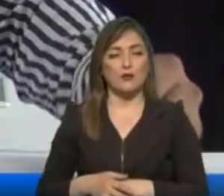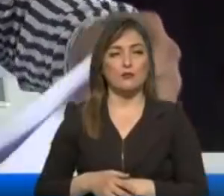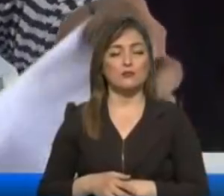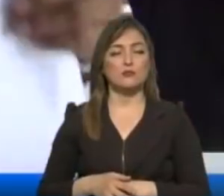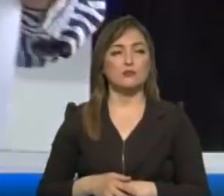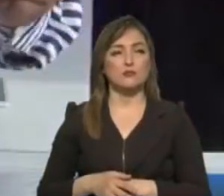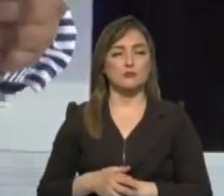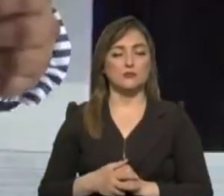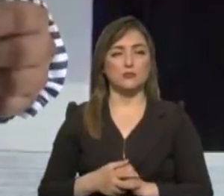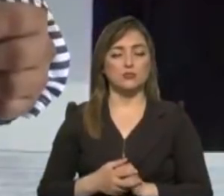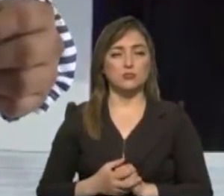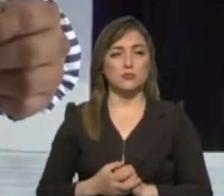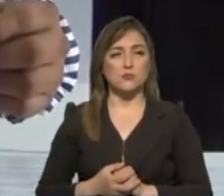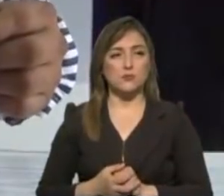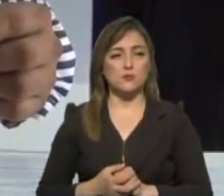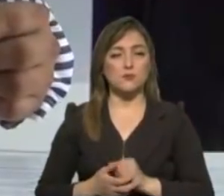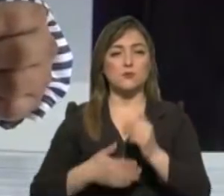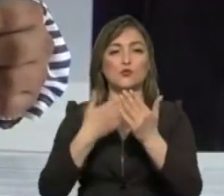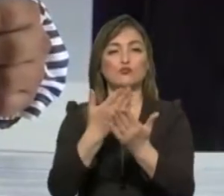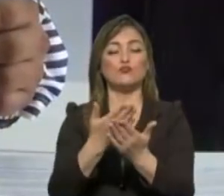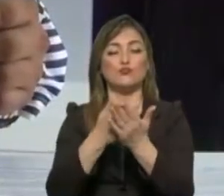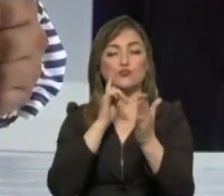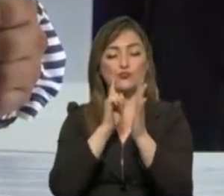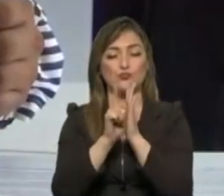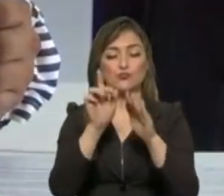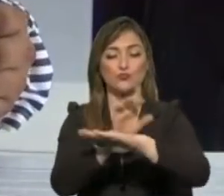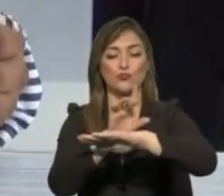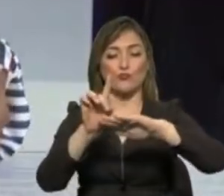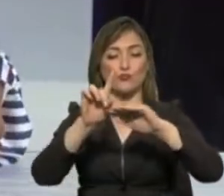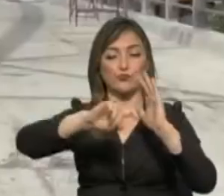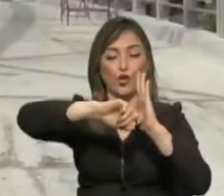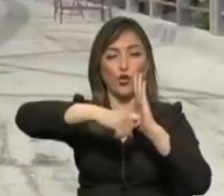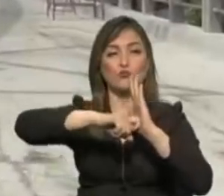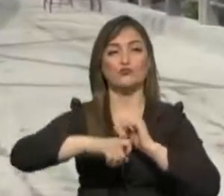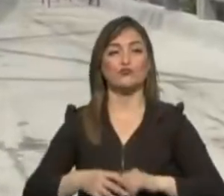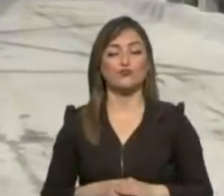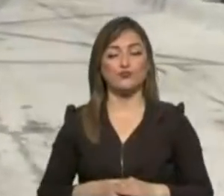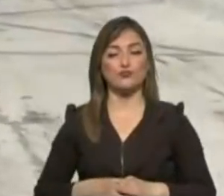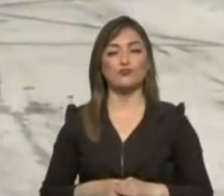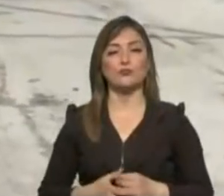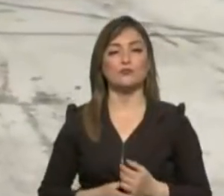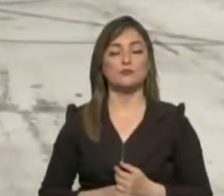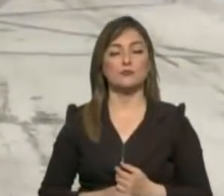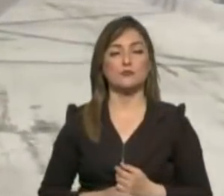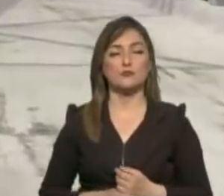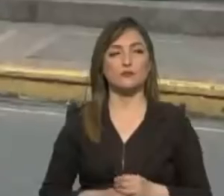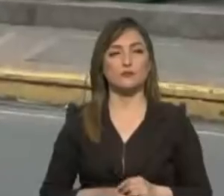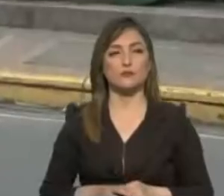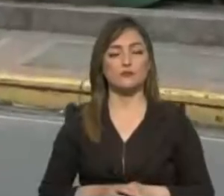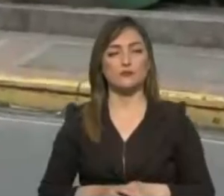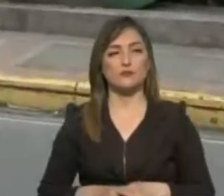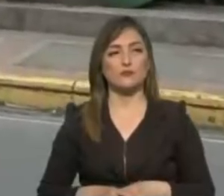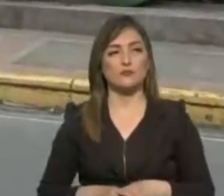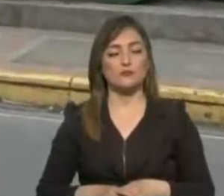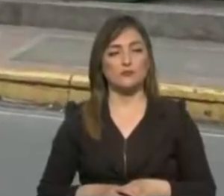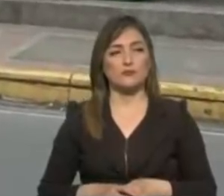Salazar. Hemos presentado denuncia hasta el director de la Contraloría General. Desde Esmeraldas, con imágenes de Daniel Pérez,